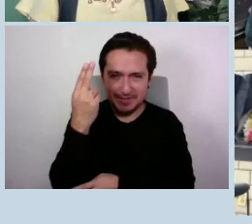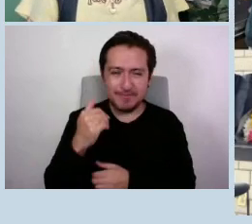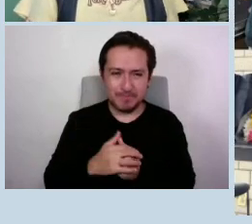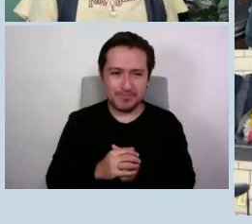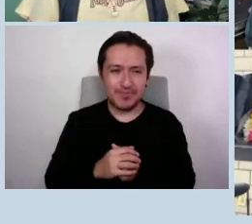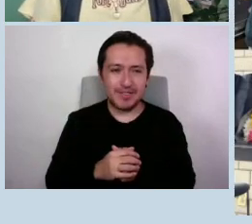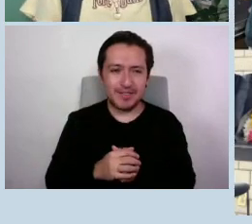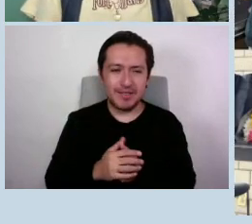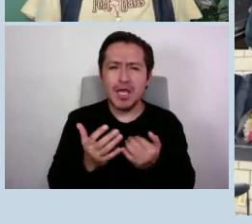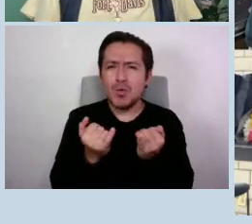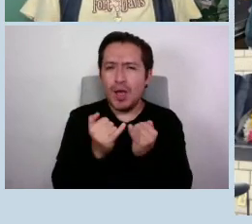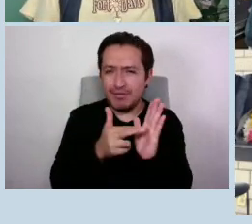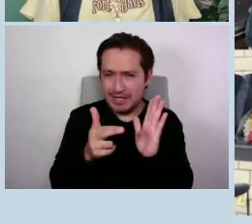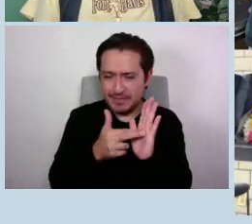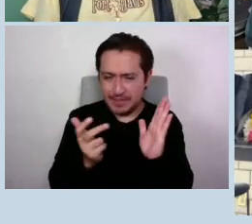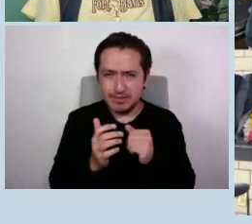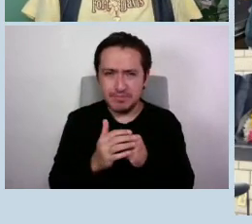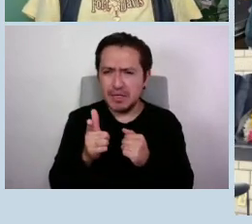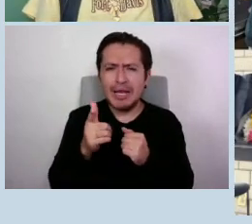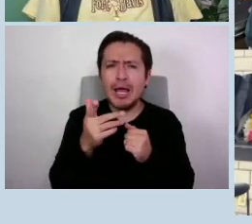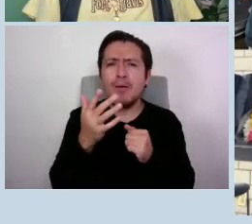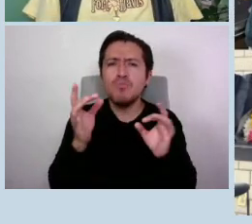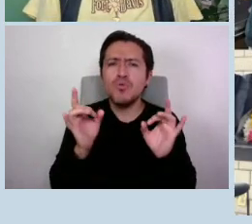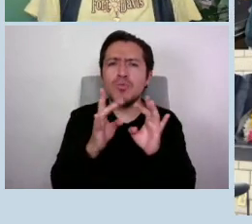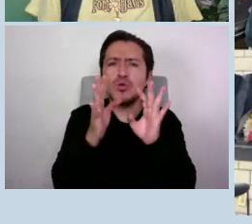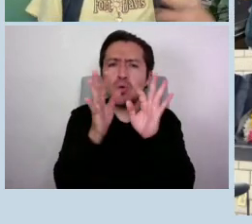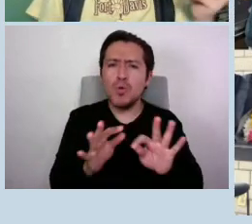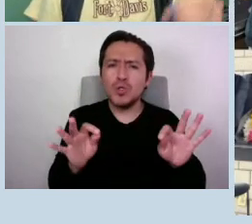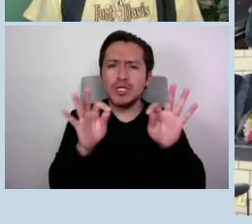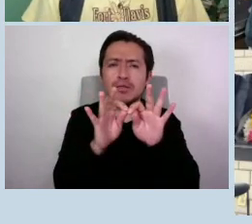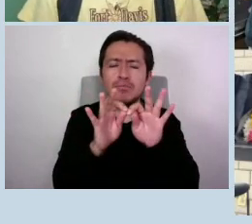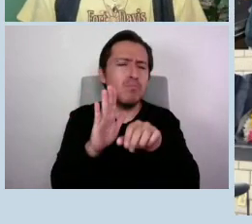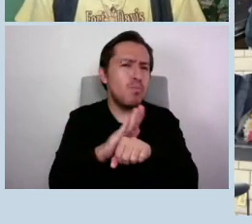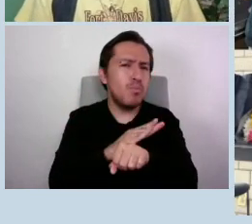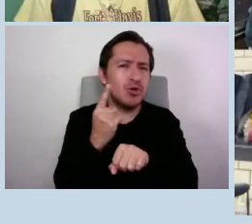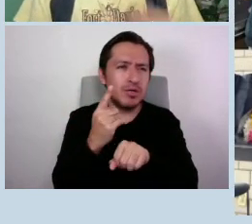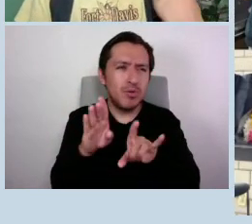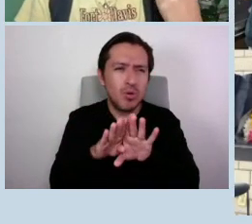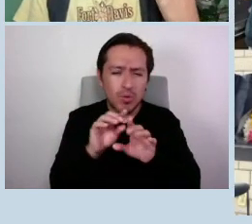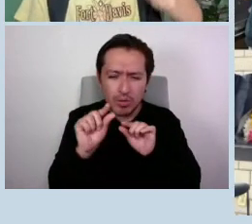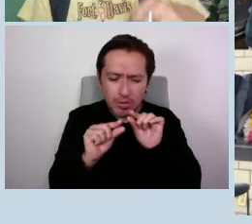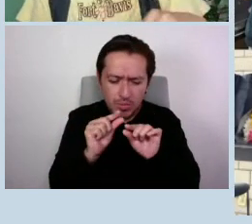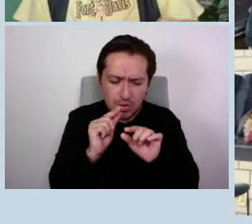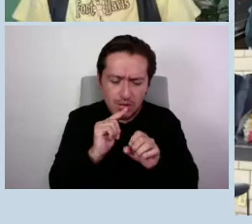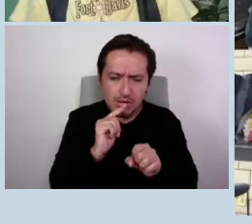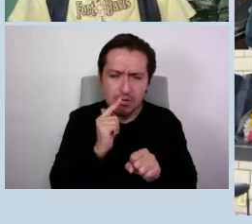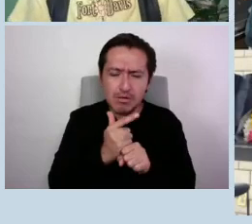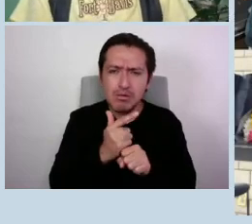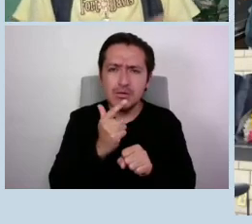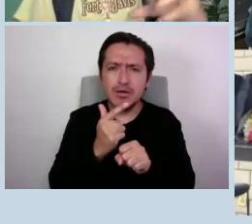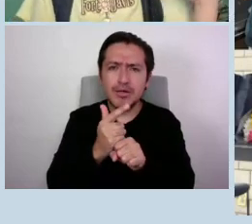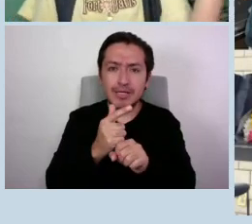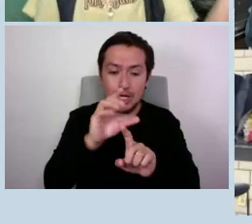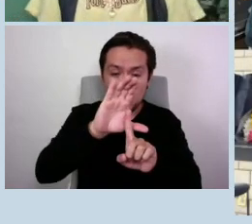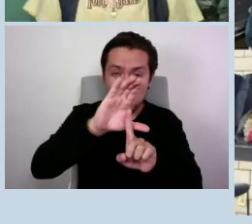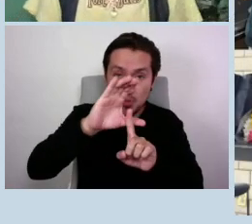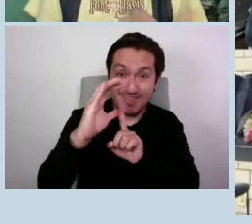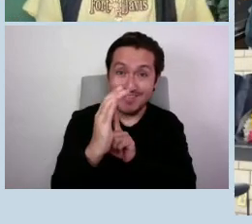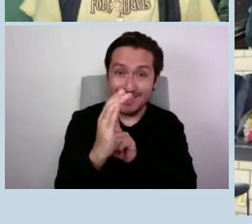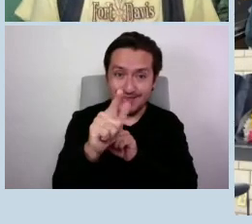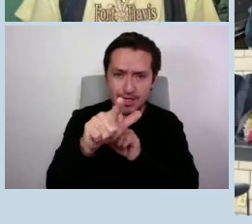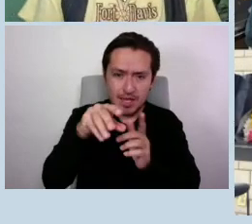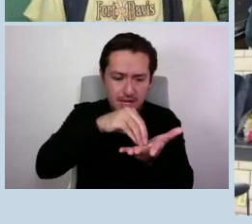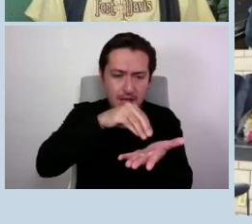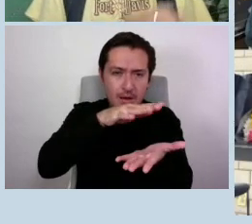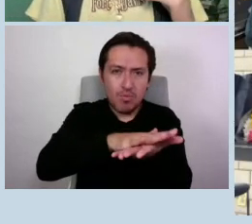específico de la comitiva porque se estaba haciendo conciencia de que la comitiva de apuntes estaba programando